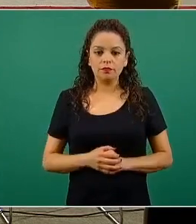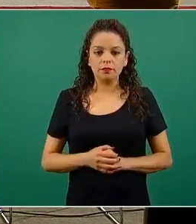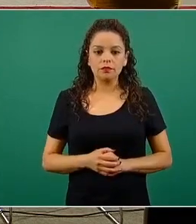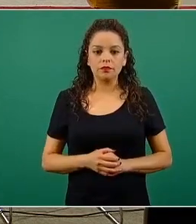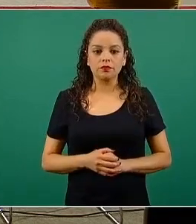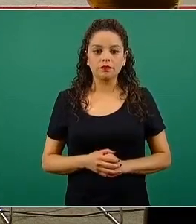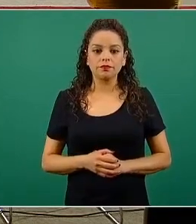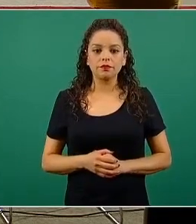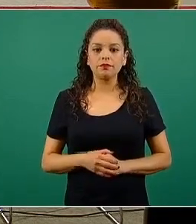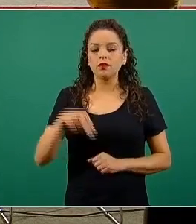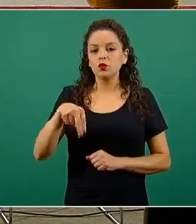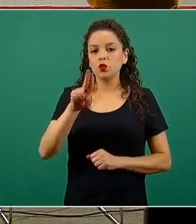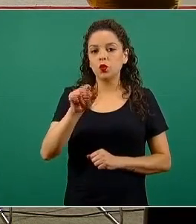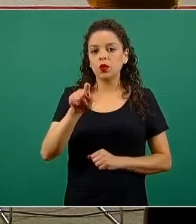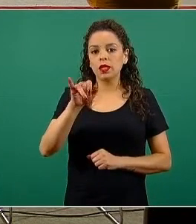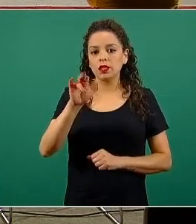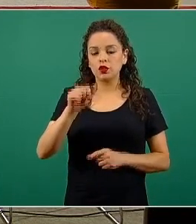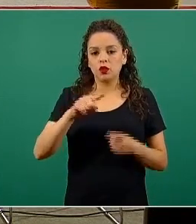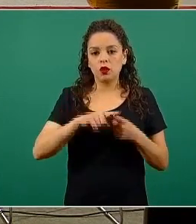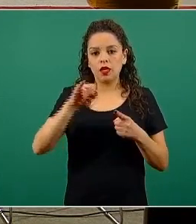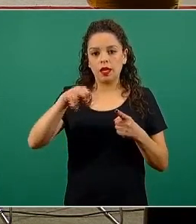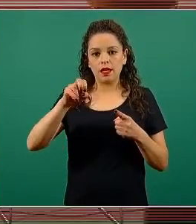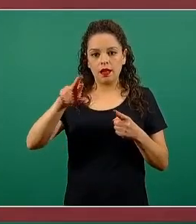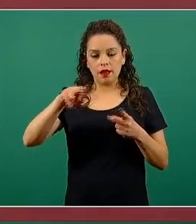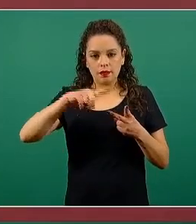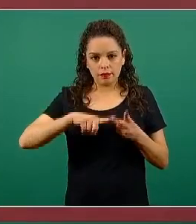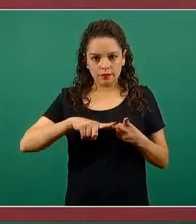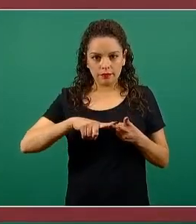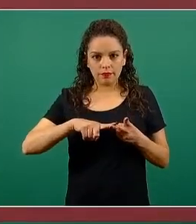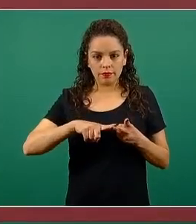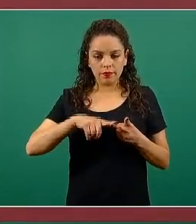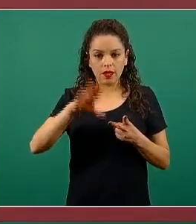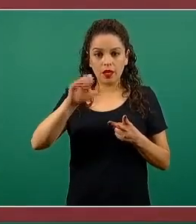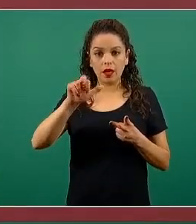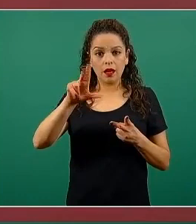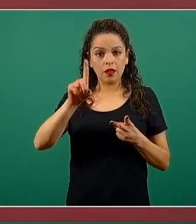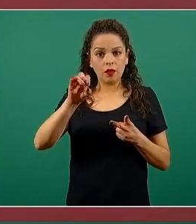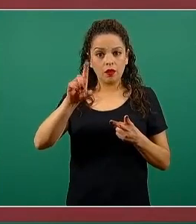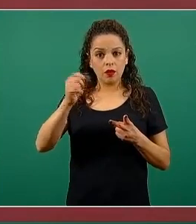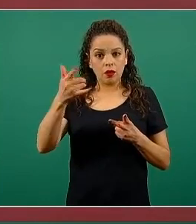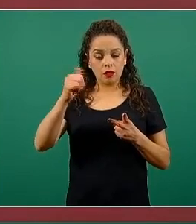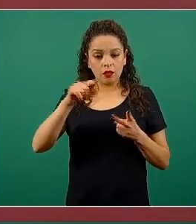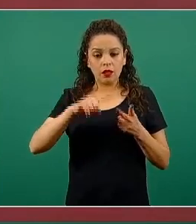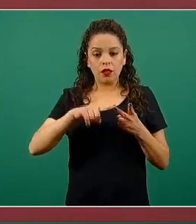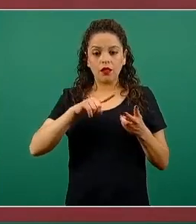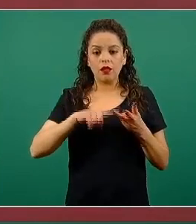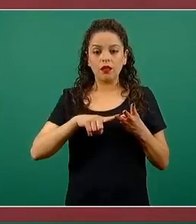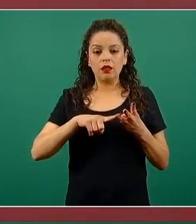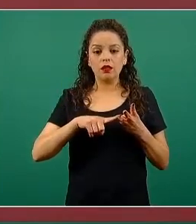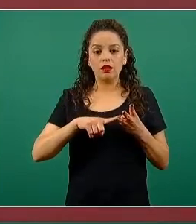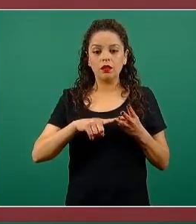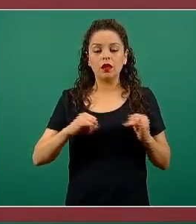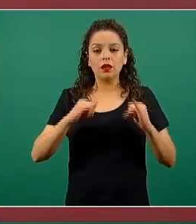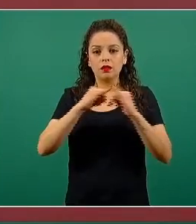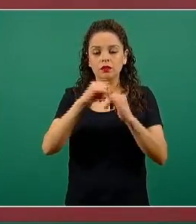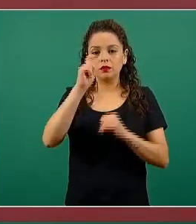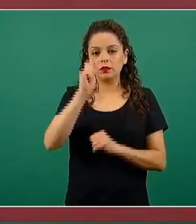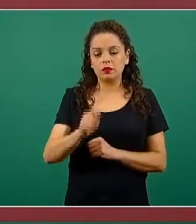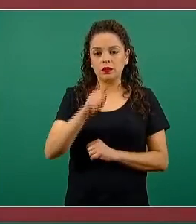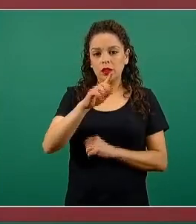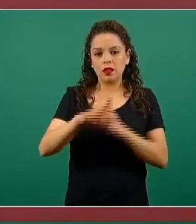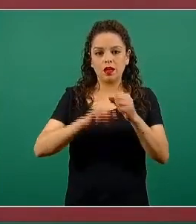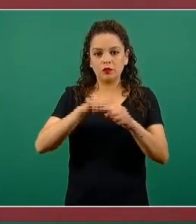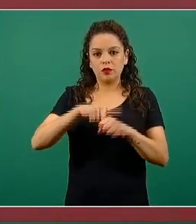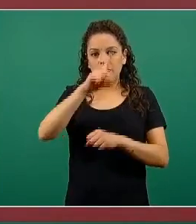salud, nutrición, el INER, también cardiología, también el Instituto de Psiquiatría, el Instituto Nacional